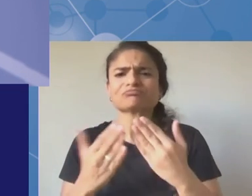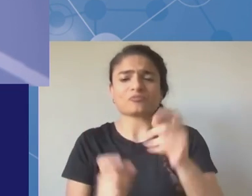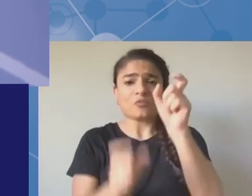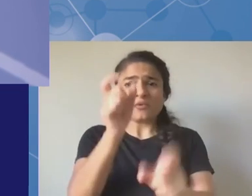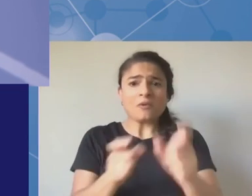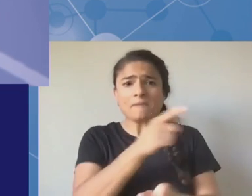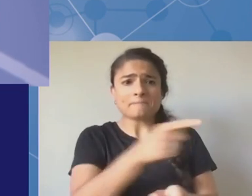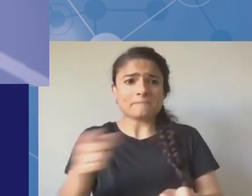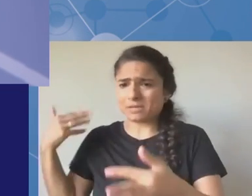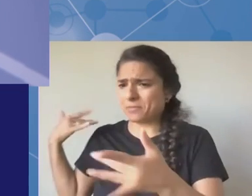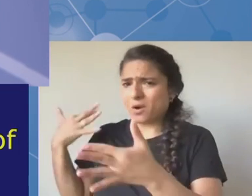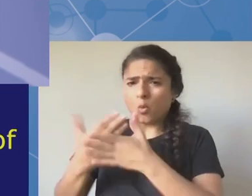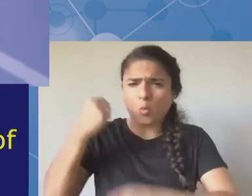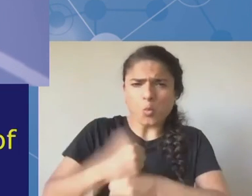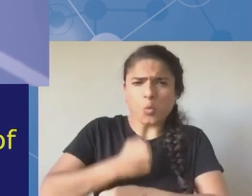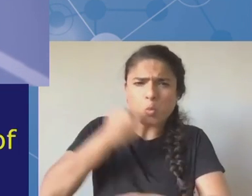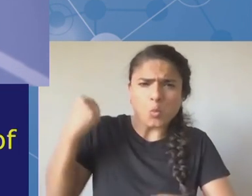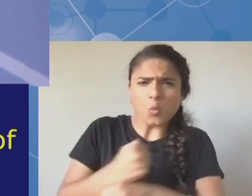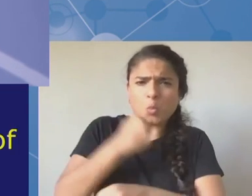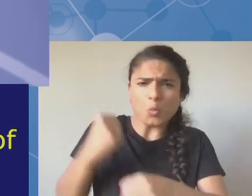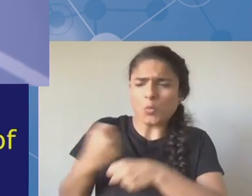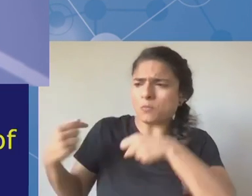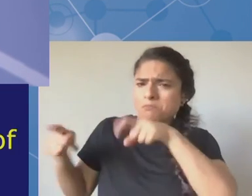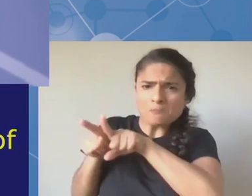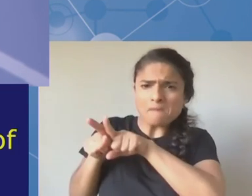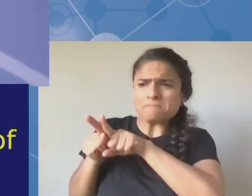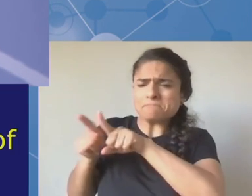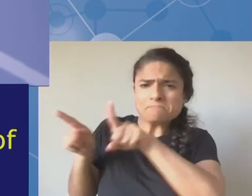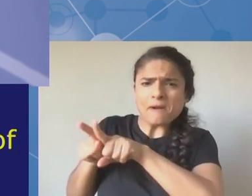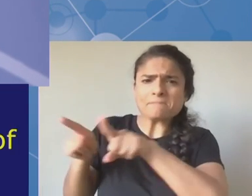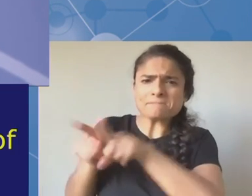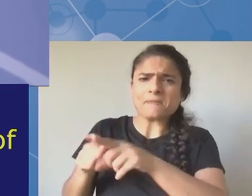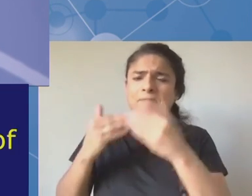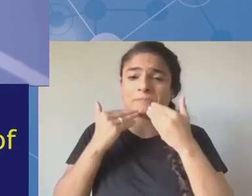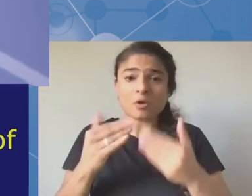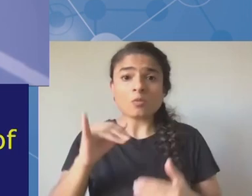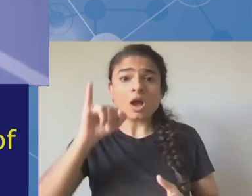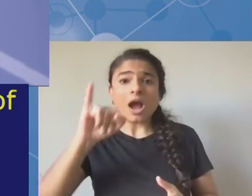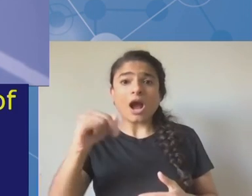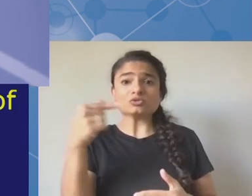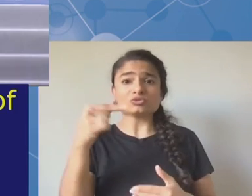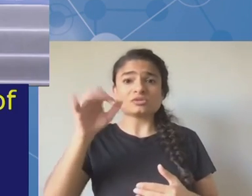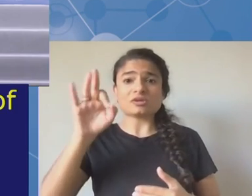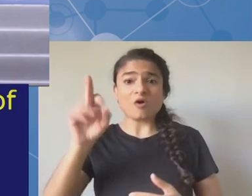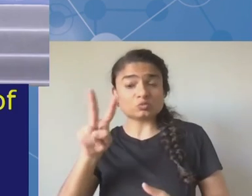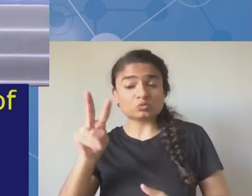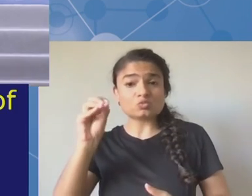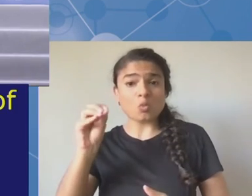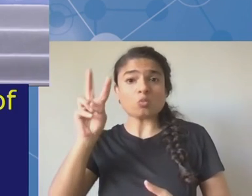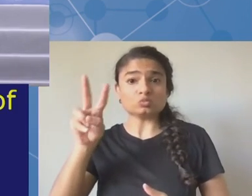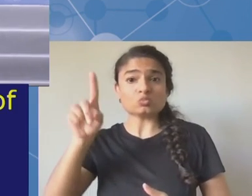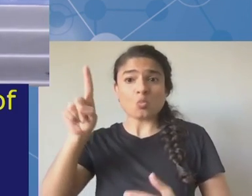quiero agradecer a la persona que estaba detrás de la coordinación del